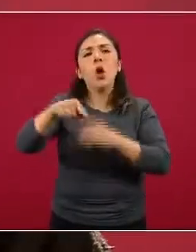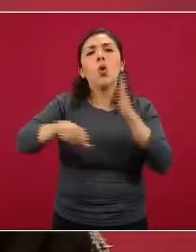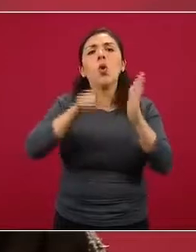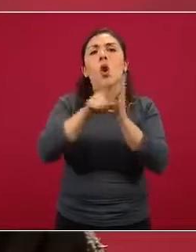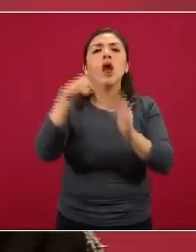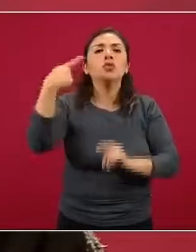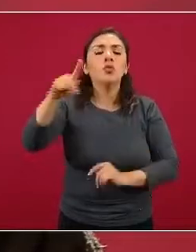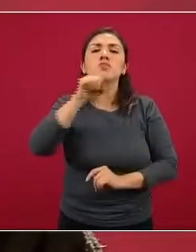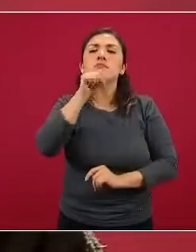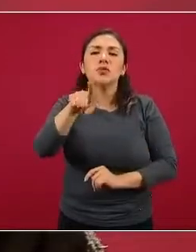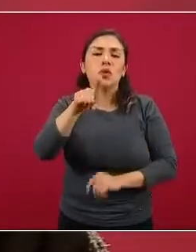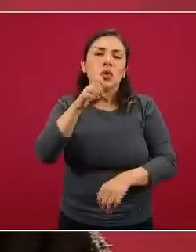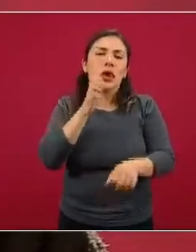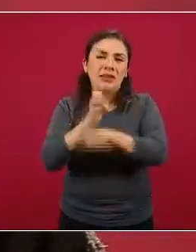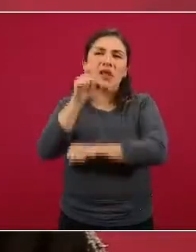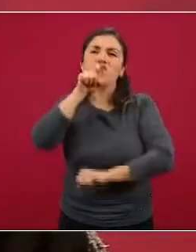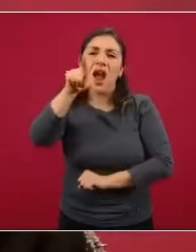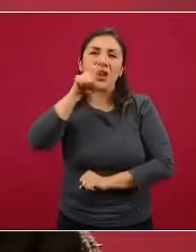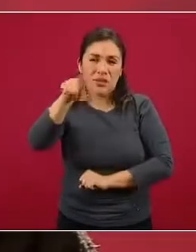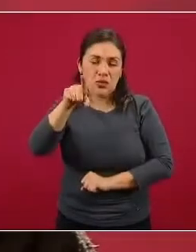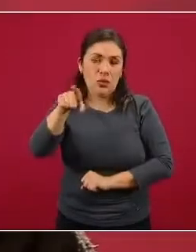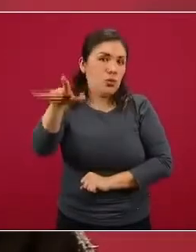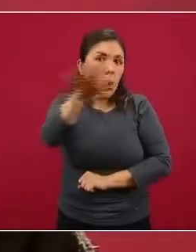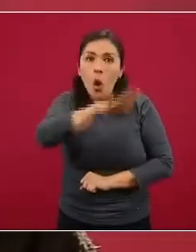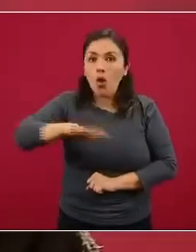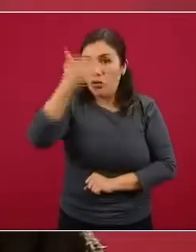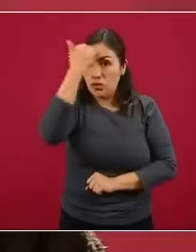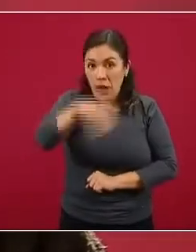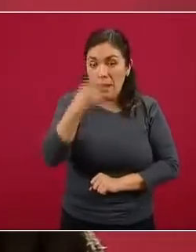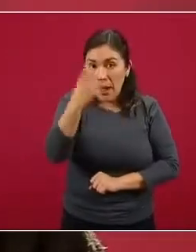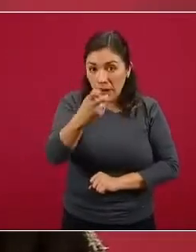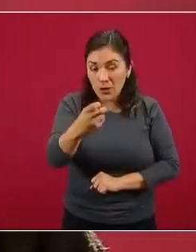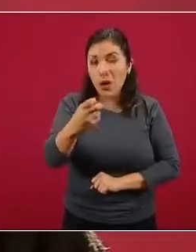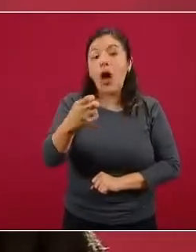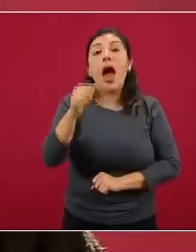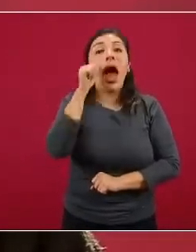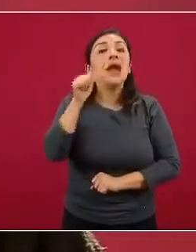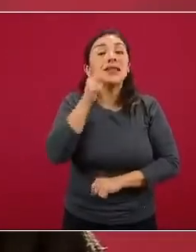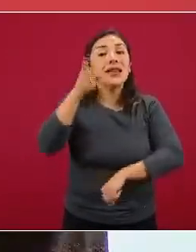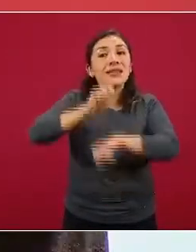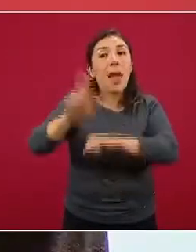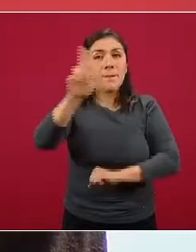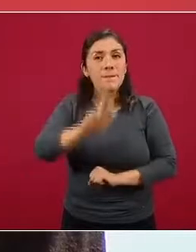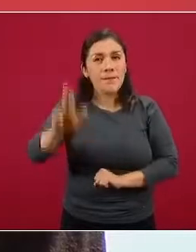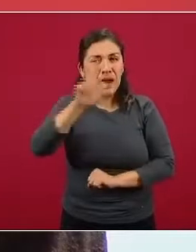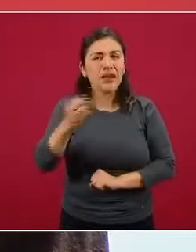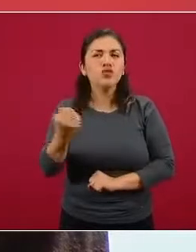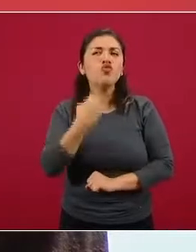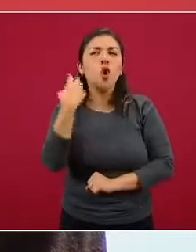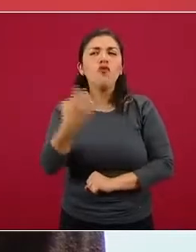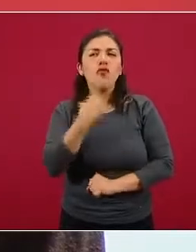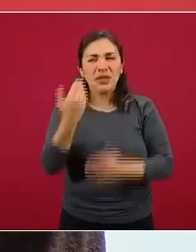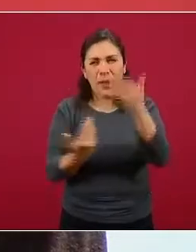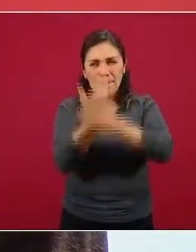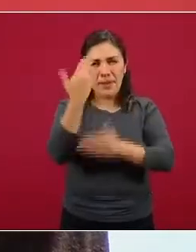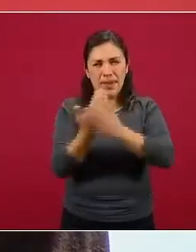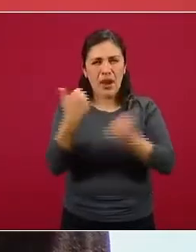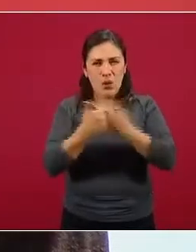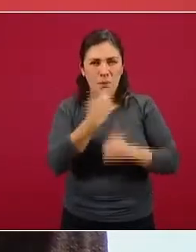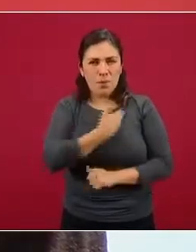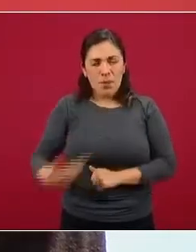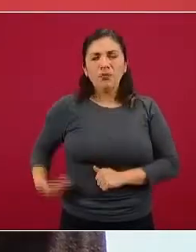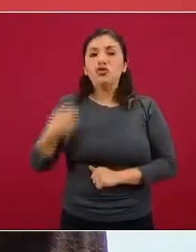local de Jalisco. Esto también para que lo sepa toda la ciudadanía. Ayer martes en la conferencia matutina del presidente lo